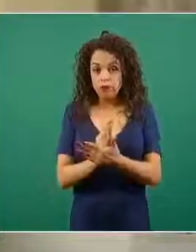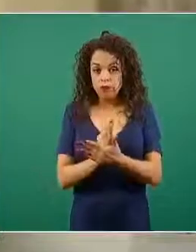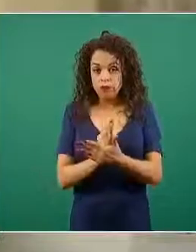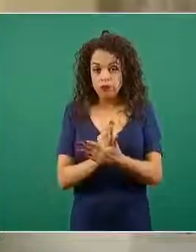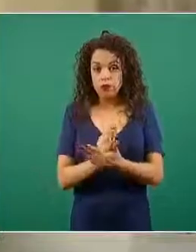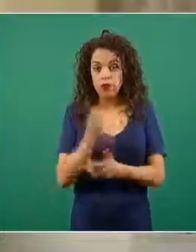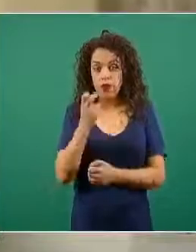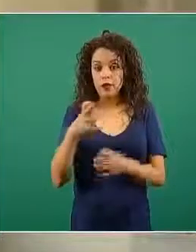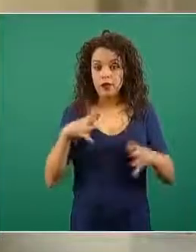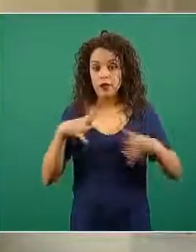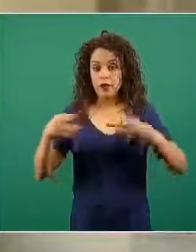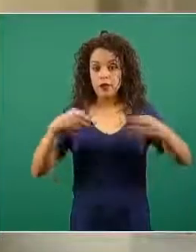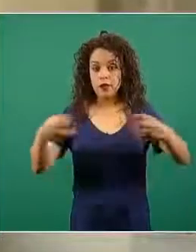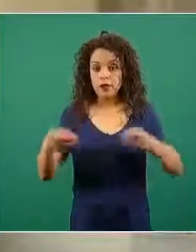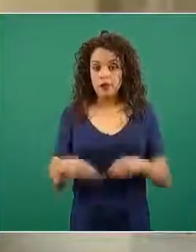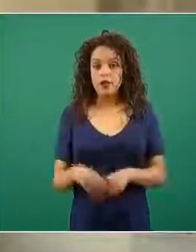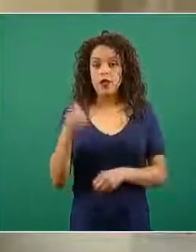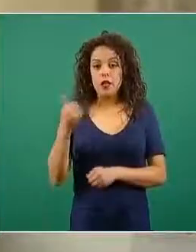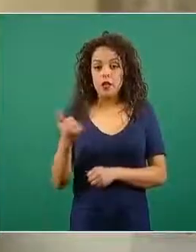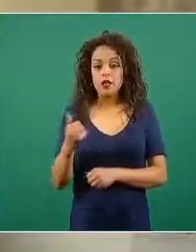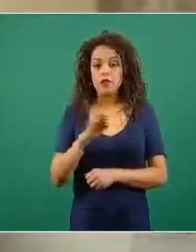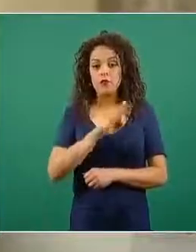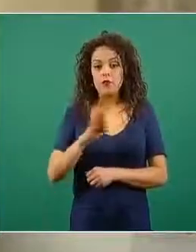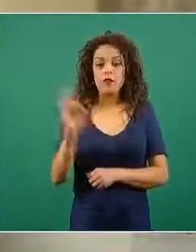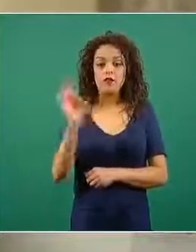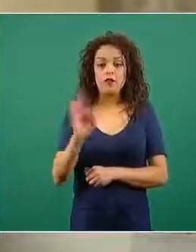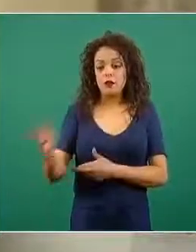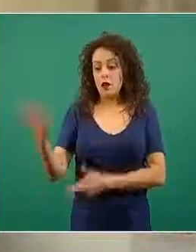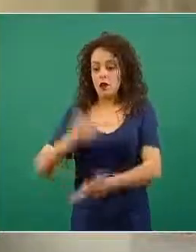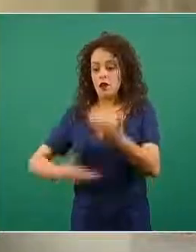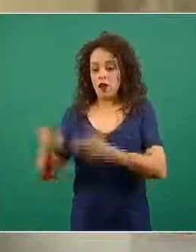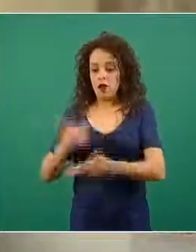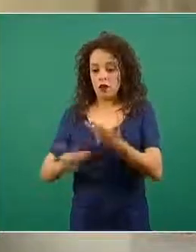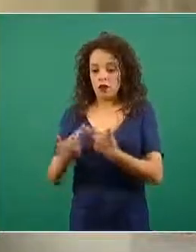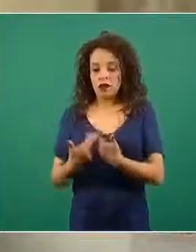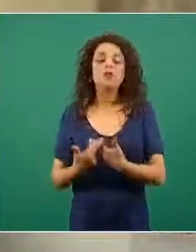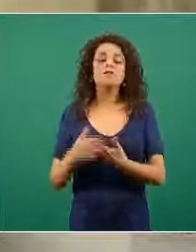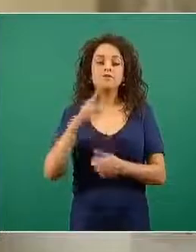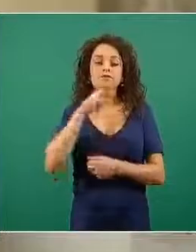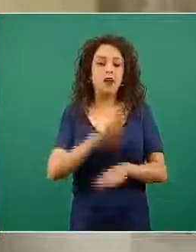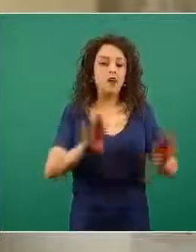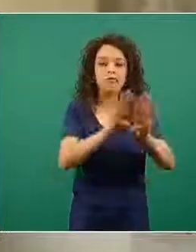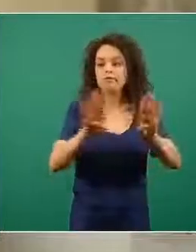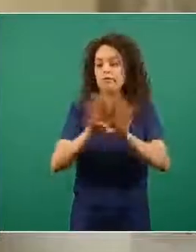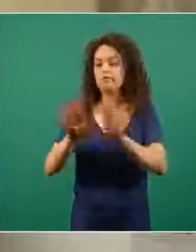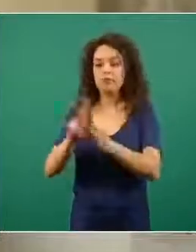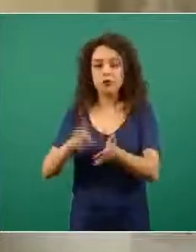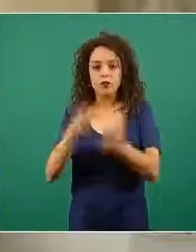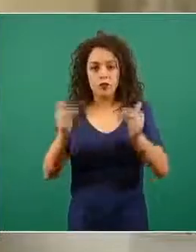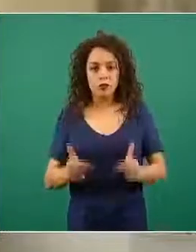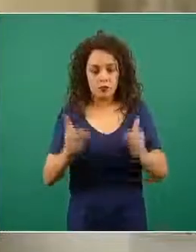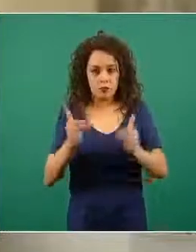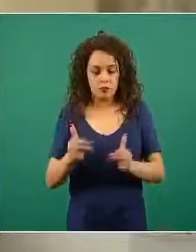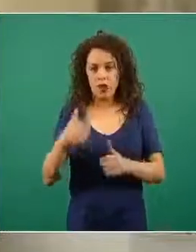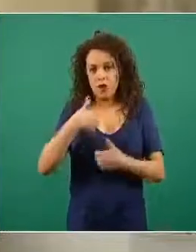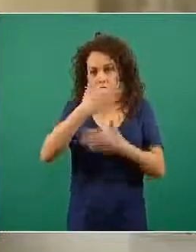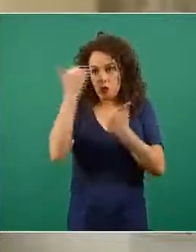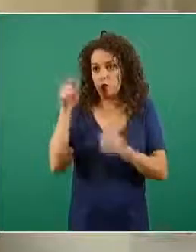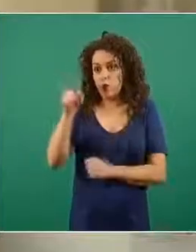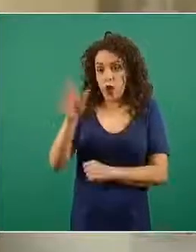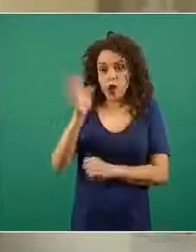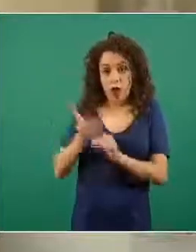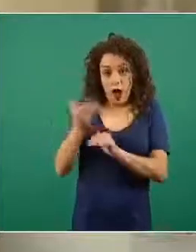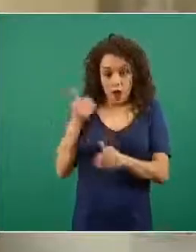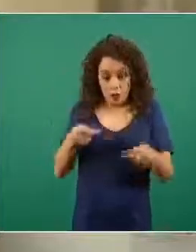este contagio otra vez y regresado a cerrar actividades económicas. No sé si tenían ya evaluado esa